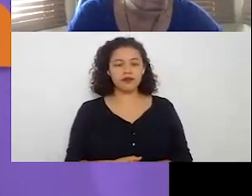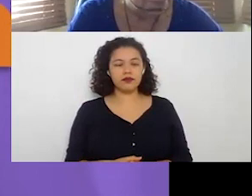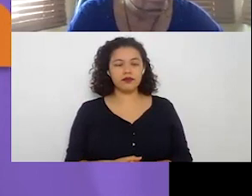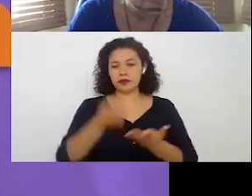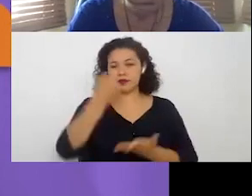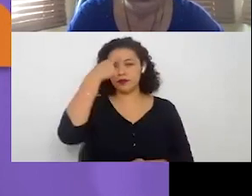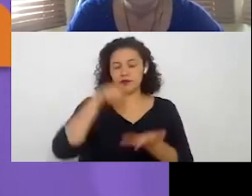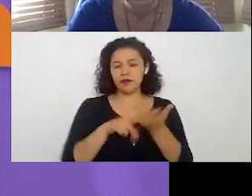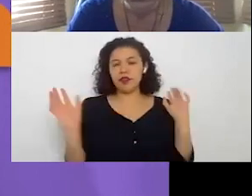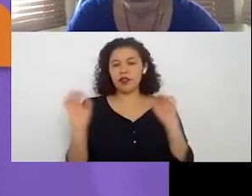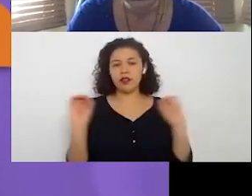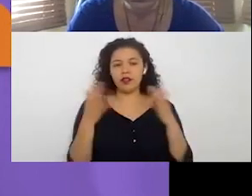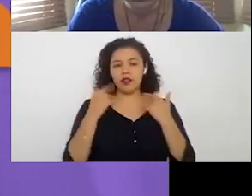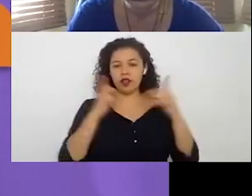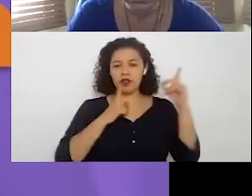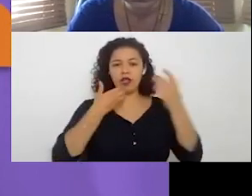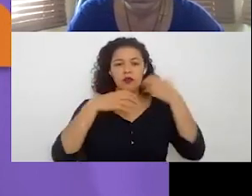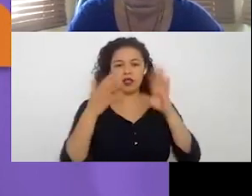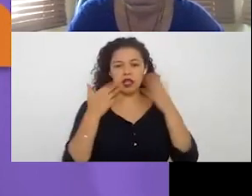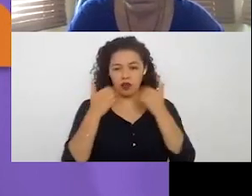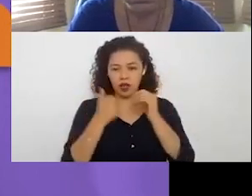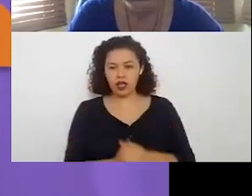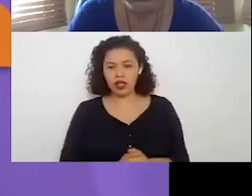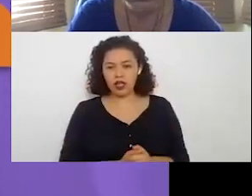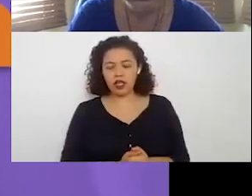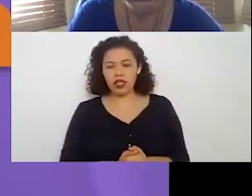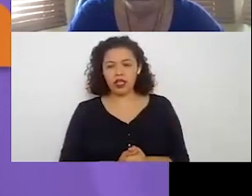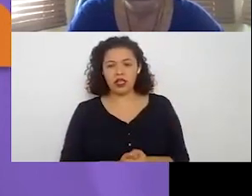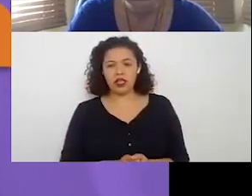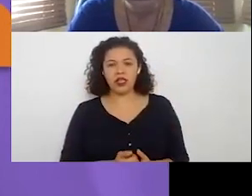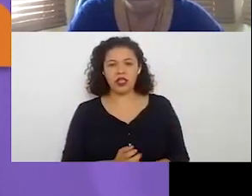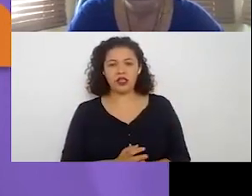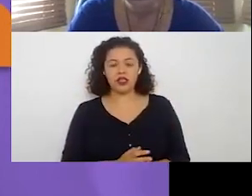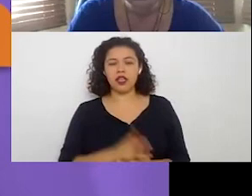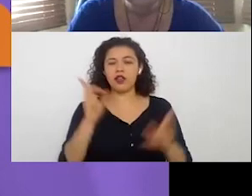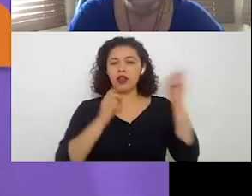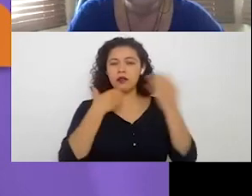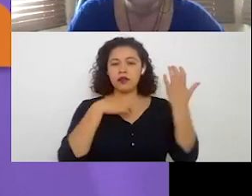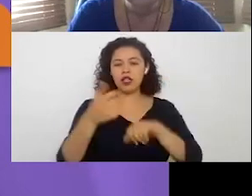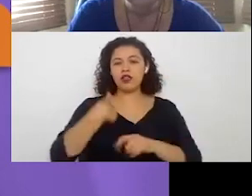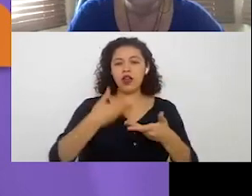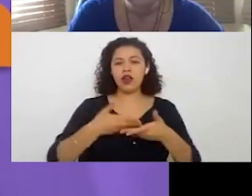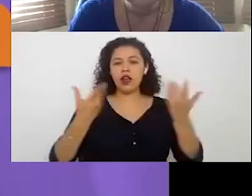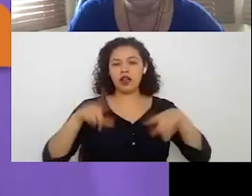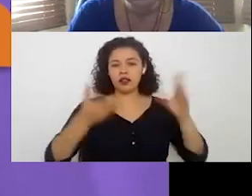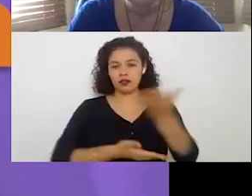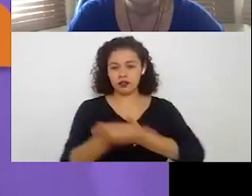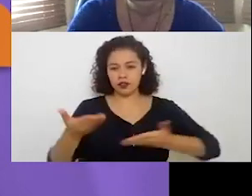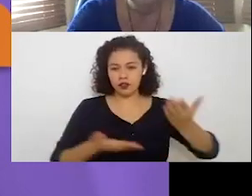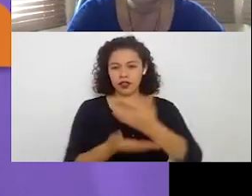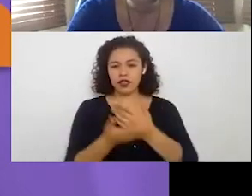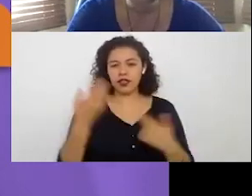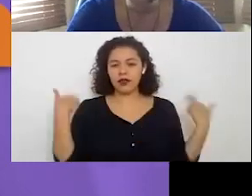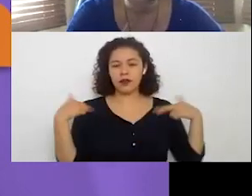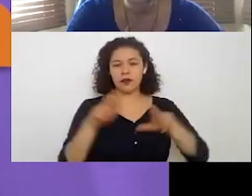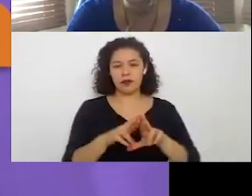Me parece que ya no hay. No hay dudas, no hay comentarios. Si ya no hay comentarios, me voy a permitir compartir la pantalla, maestra,